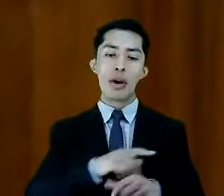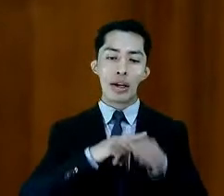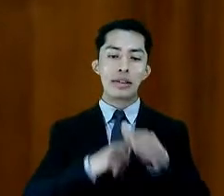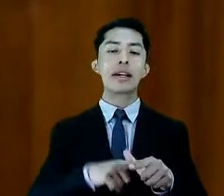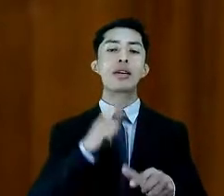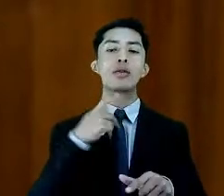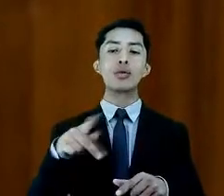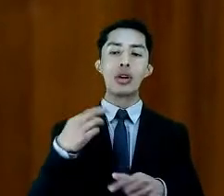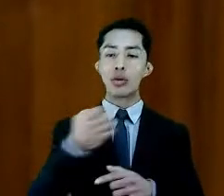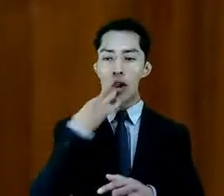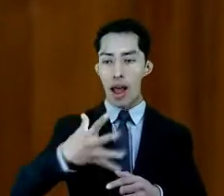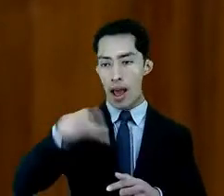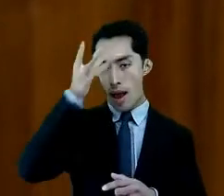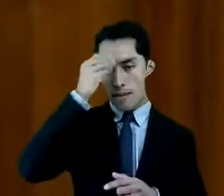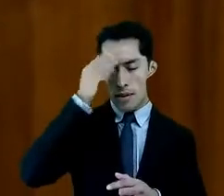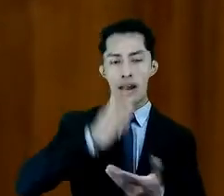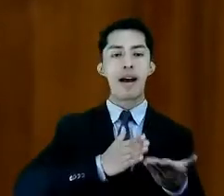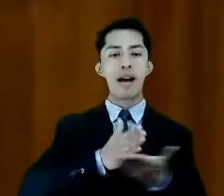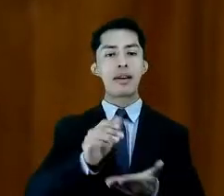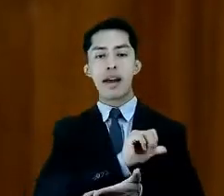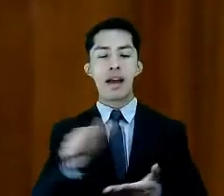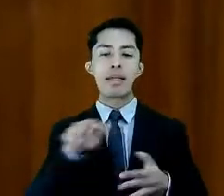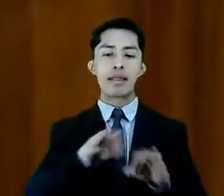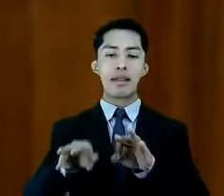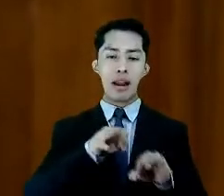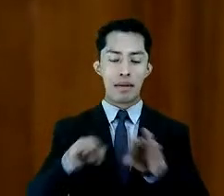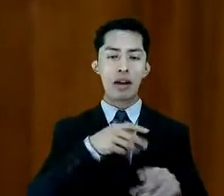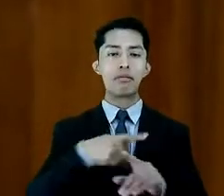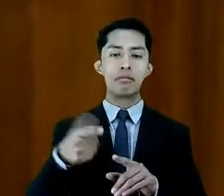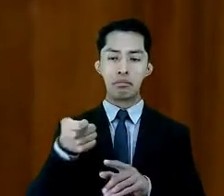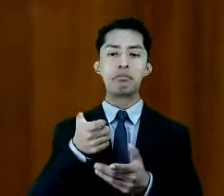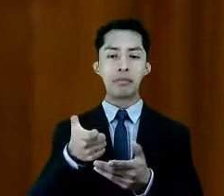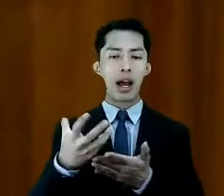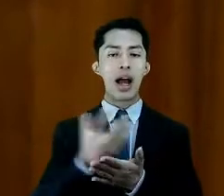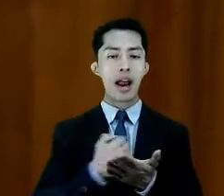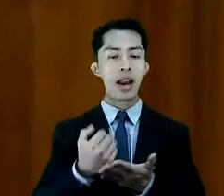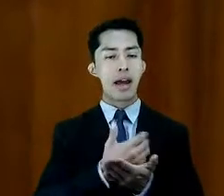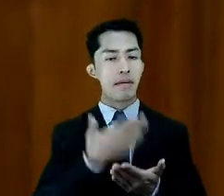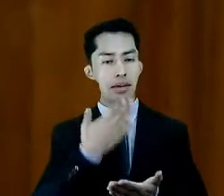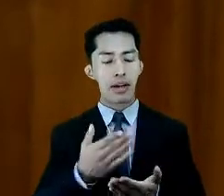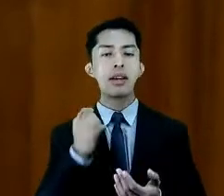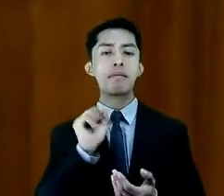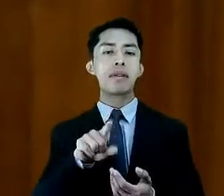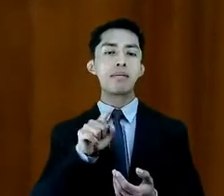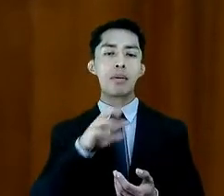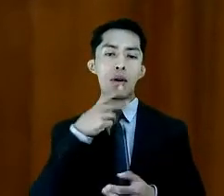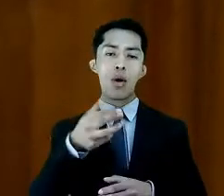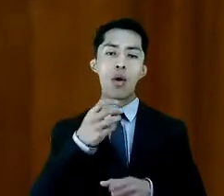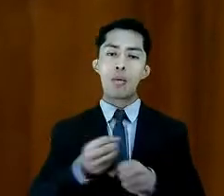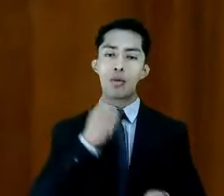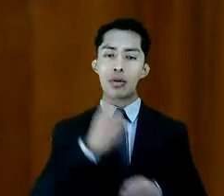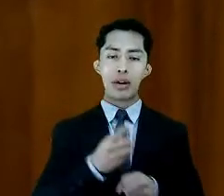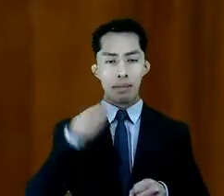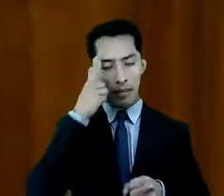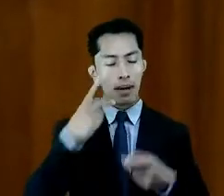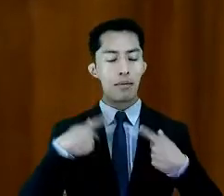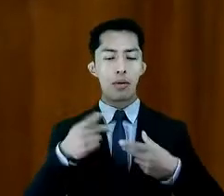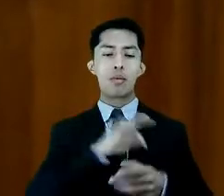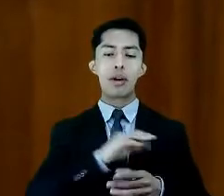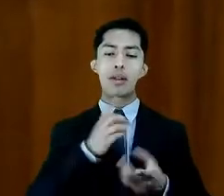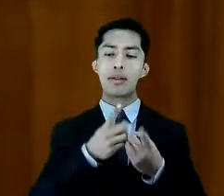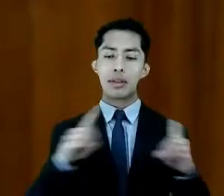su educación, acceder a las fuentes de trabajo mejor remuneradas y a mejores oportunidades de